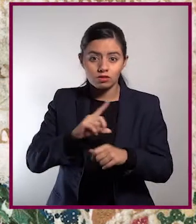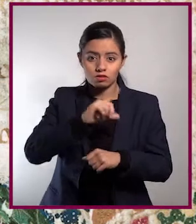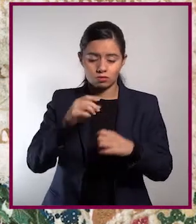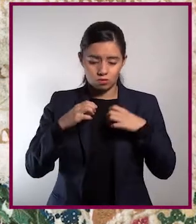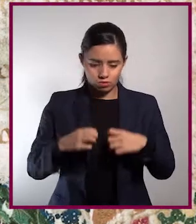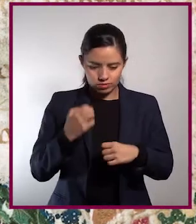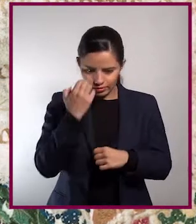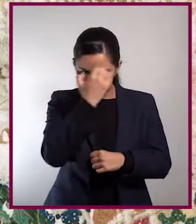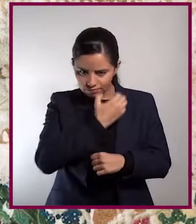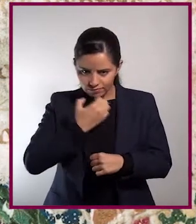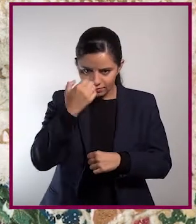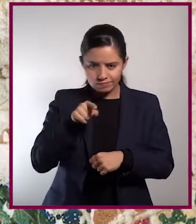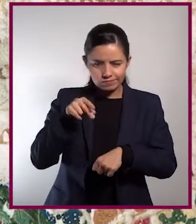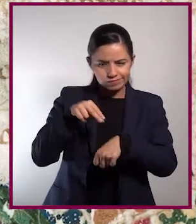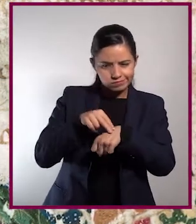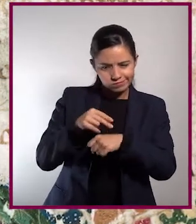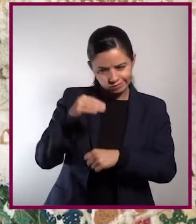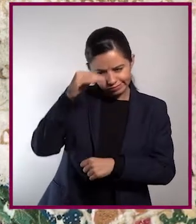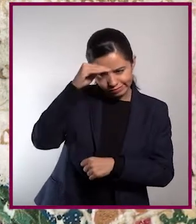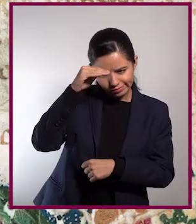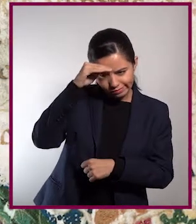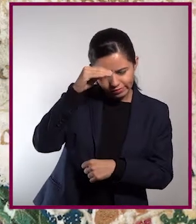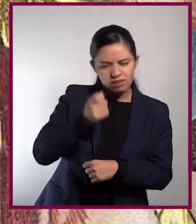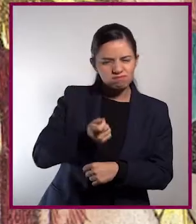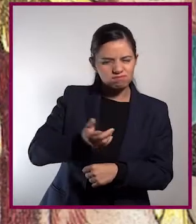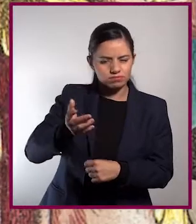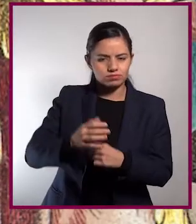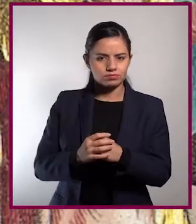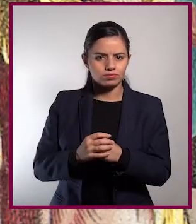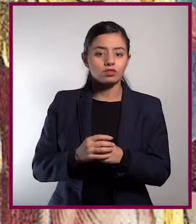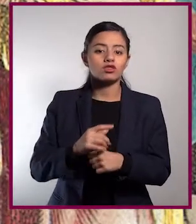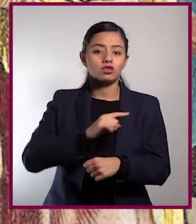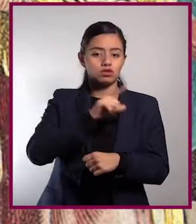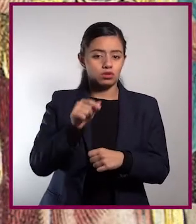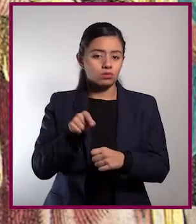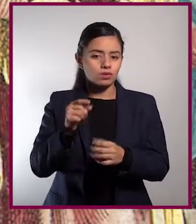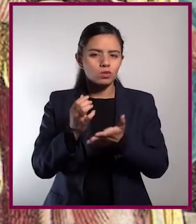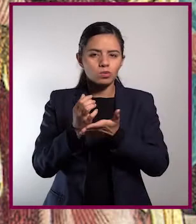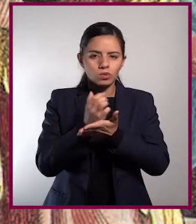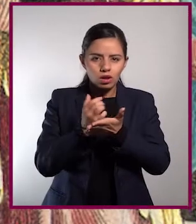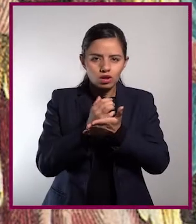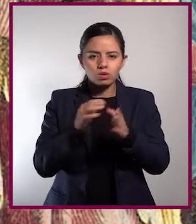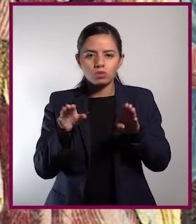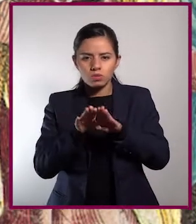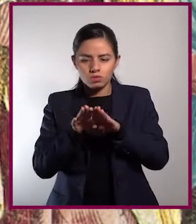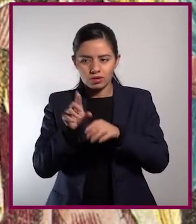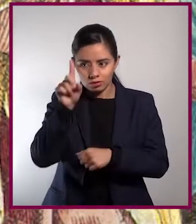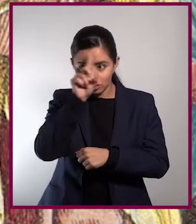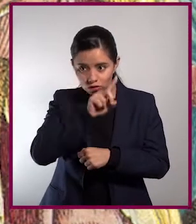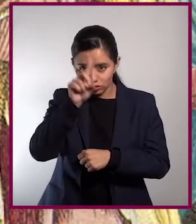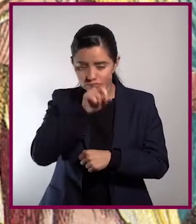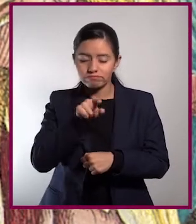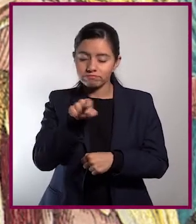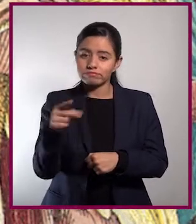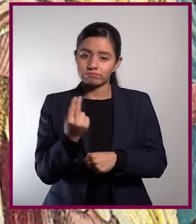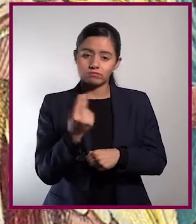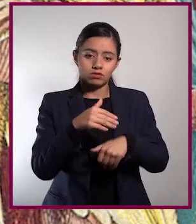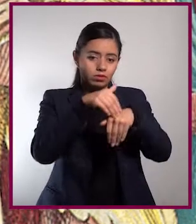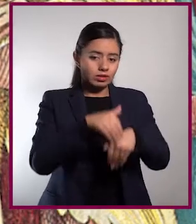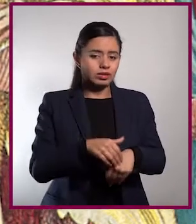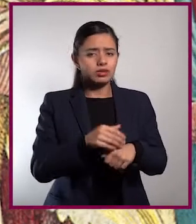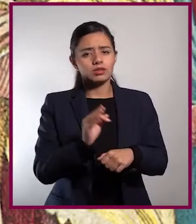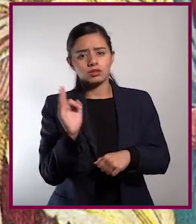el médico elaboraba un diagnóstico. Después dictaba la cura o el tratamiento que el paciente debía